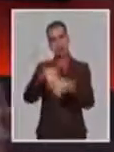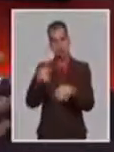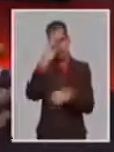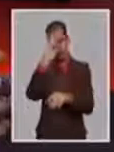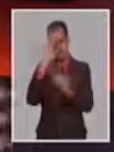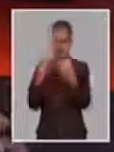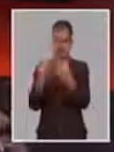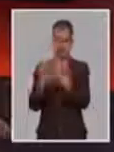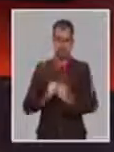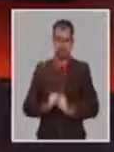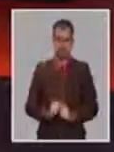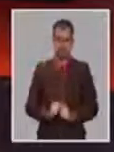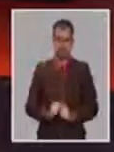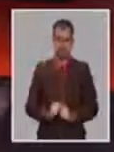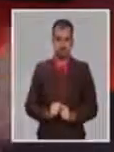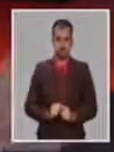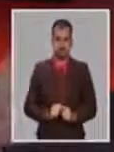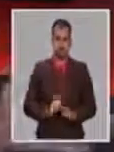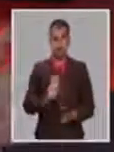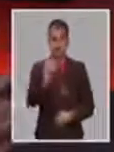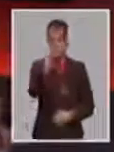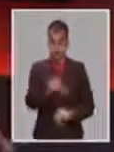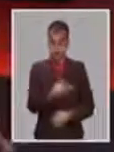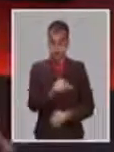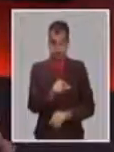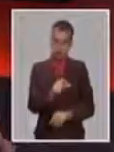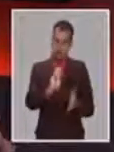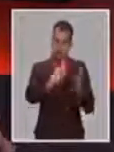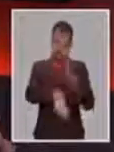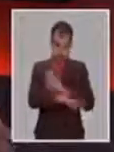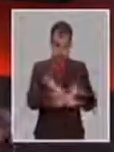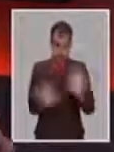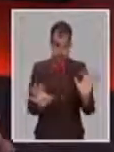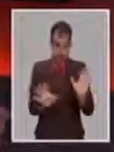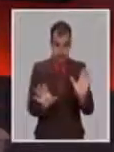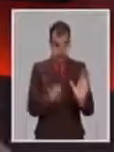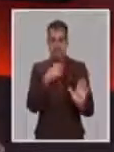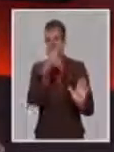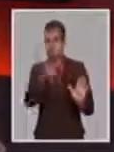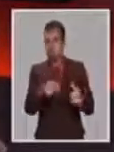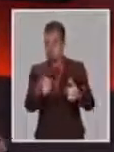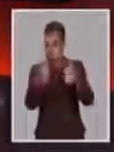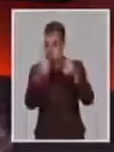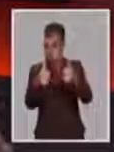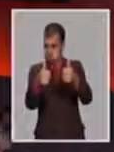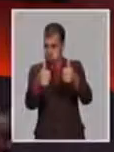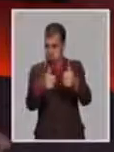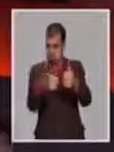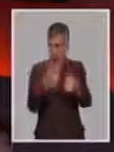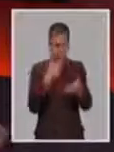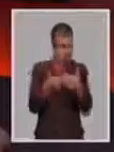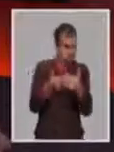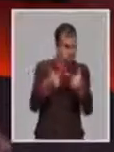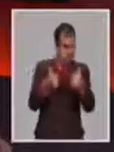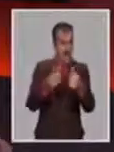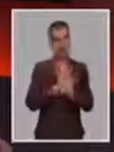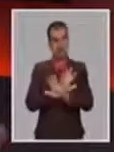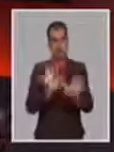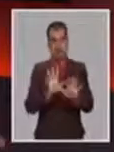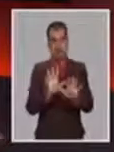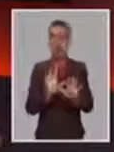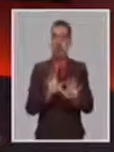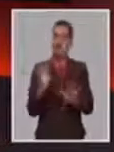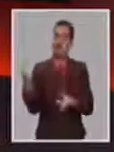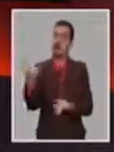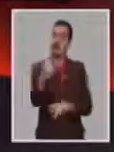vez que la persona tenga su consentimiento informado y su documento de evaluación, pues entonces se va a elaborar en cada sitio clínico